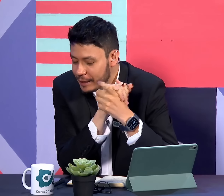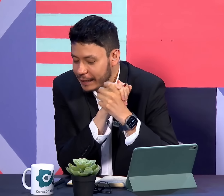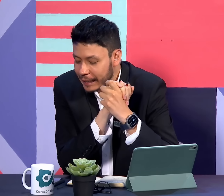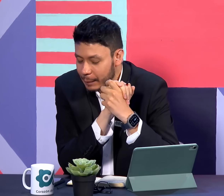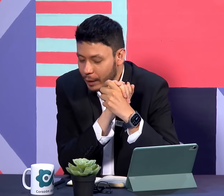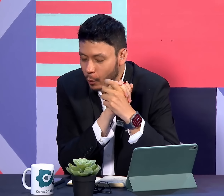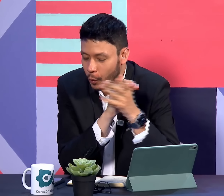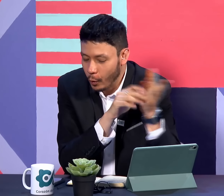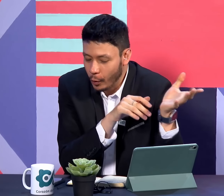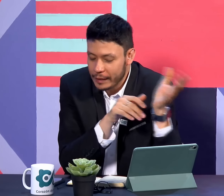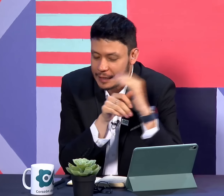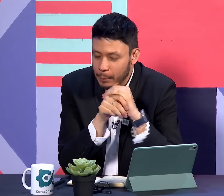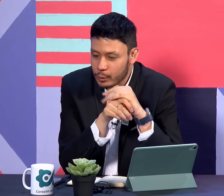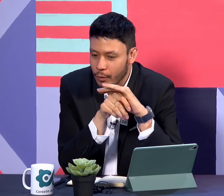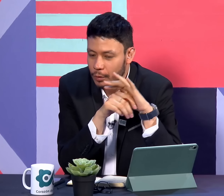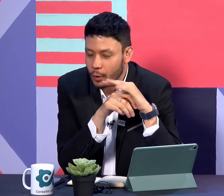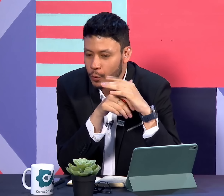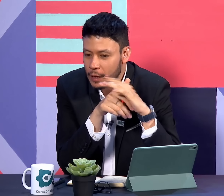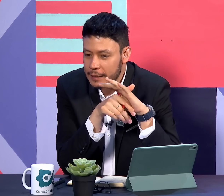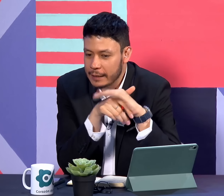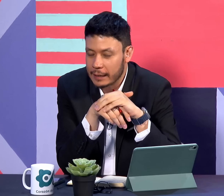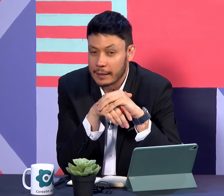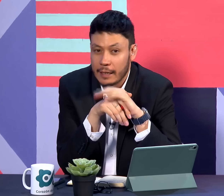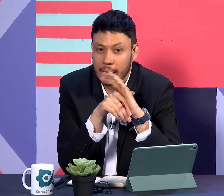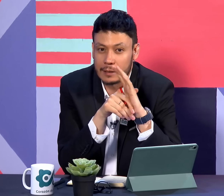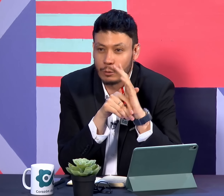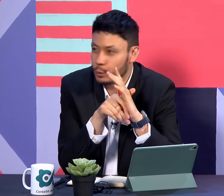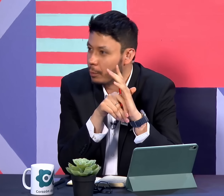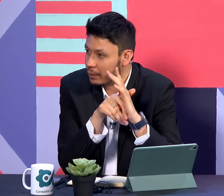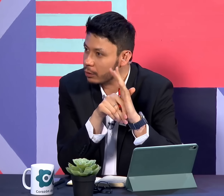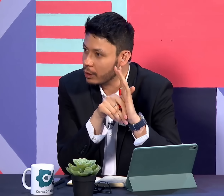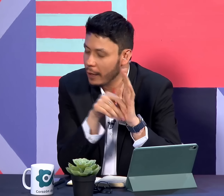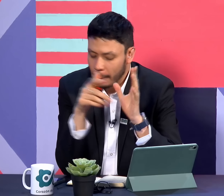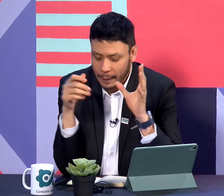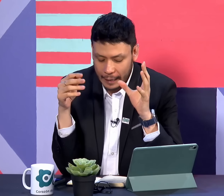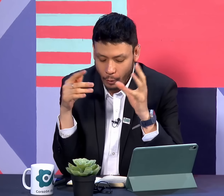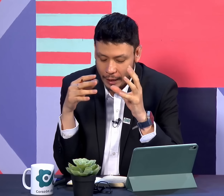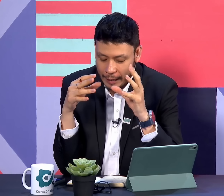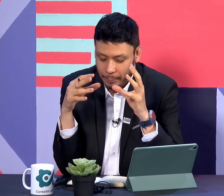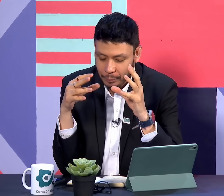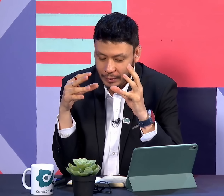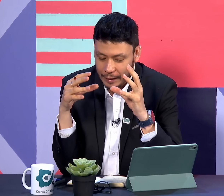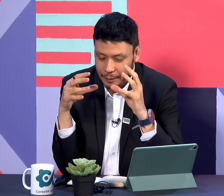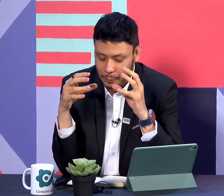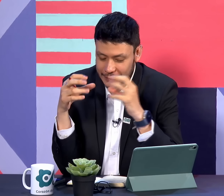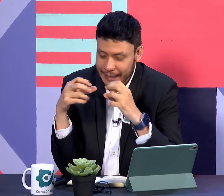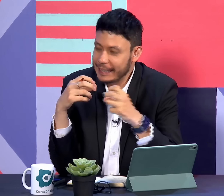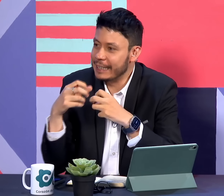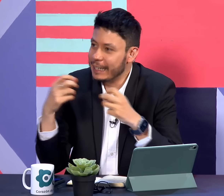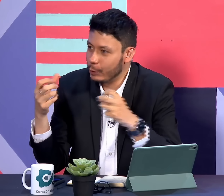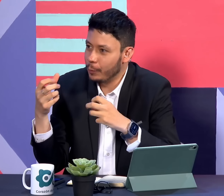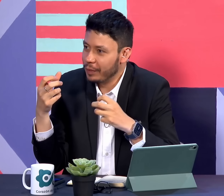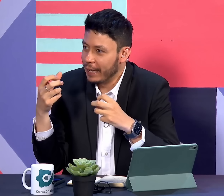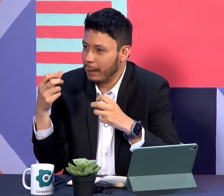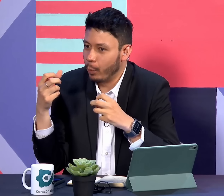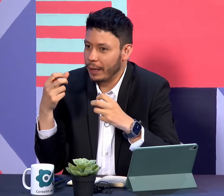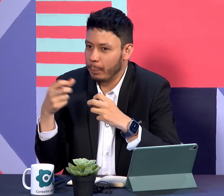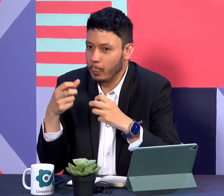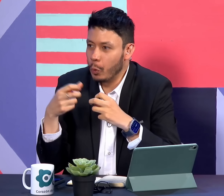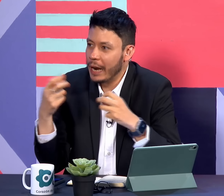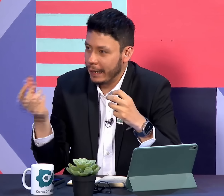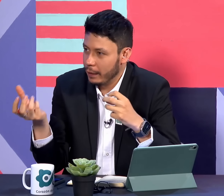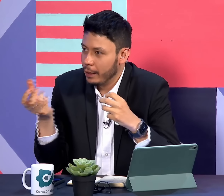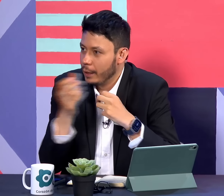me parece muy interesante, porque lo decíamos con Ulises Castañeda hace unos momentos. Creo que no están entendiendo el